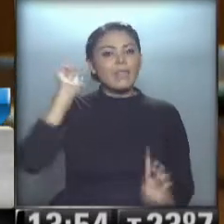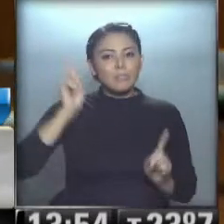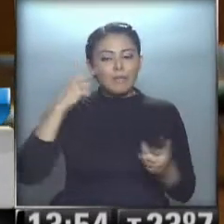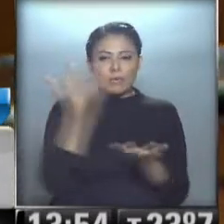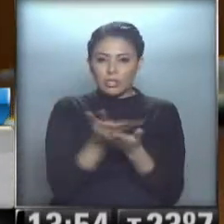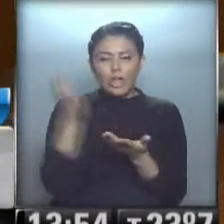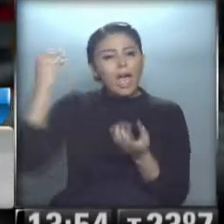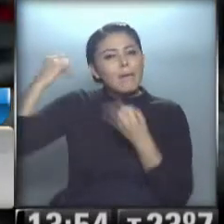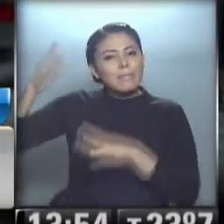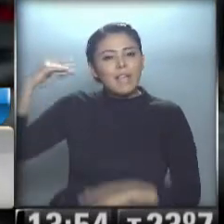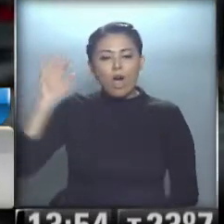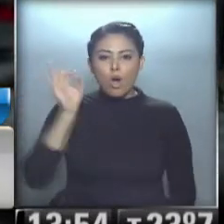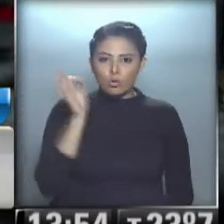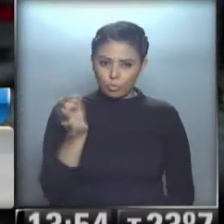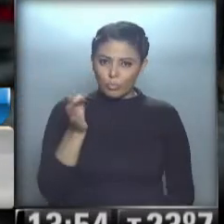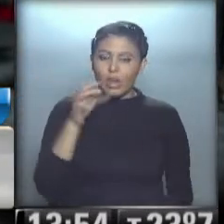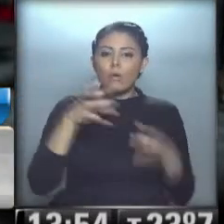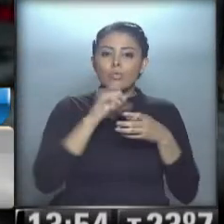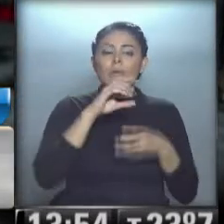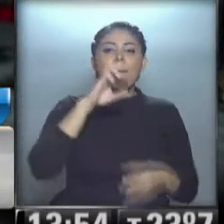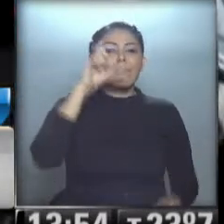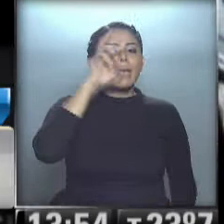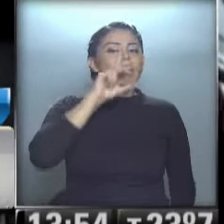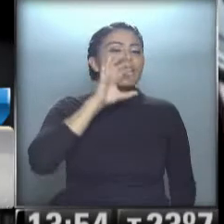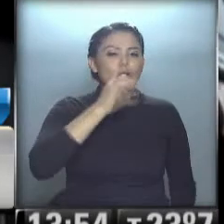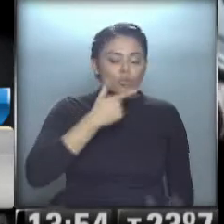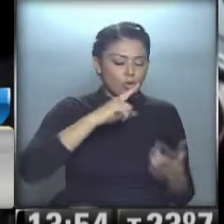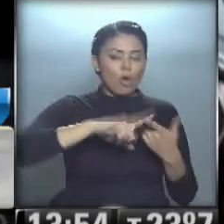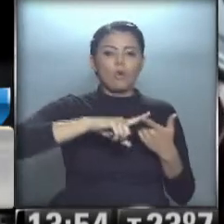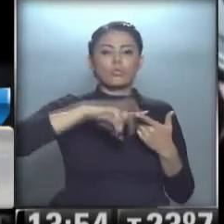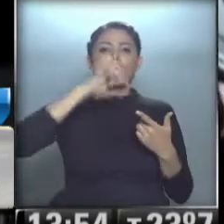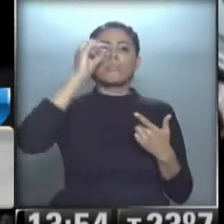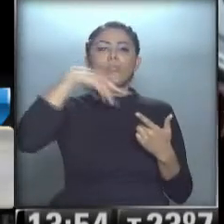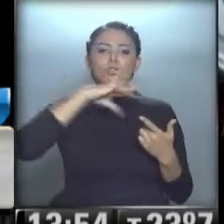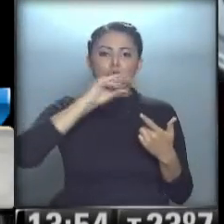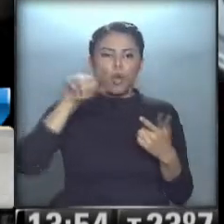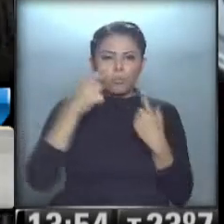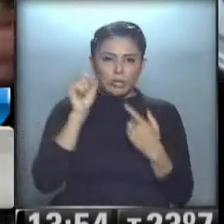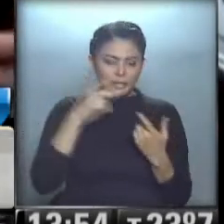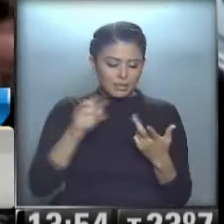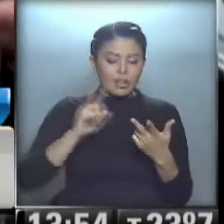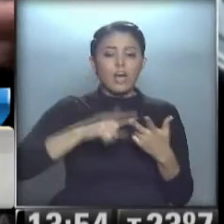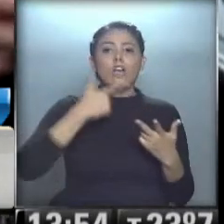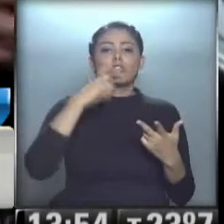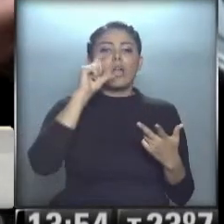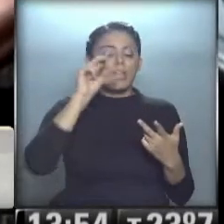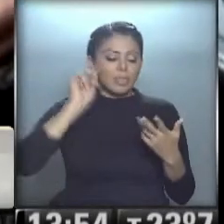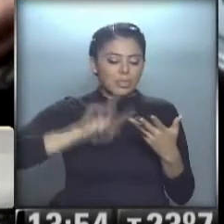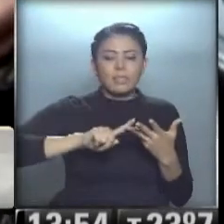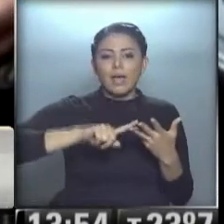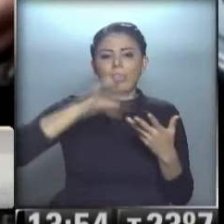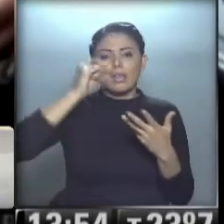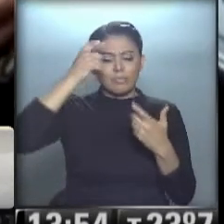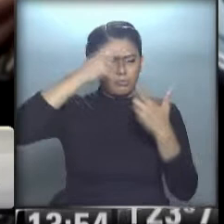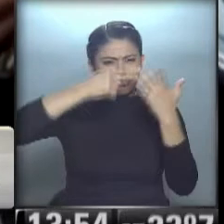que se inició en octubre Los Pericos, Poncho y su muy buena música electrónica, Soledad Villamil, Daniel Melingo y